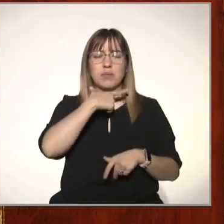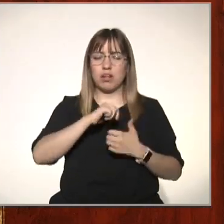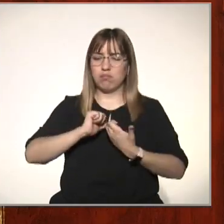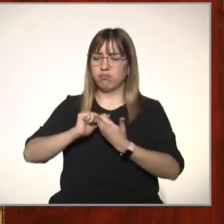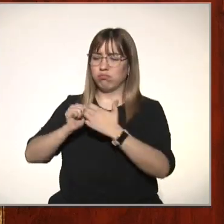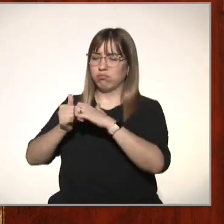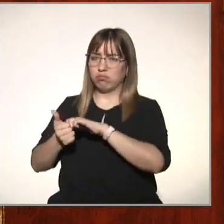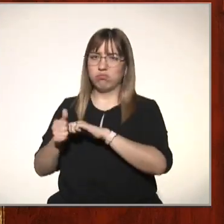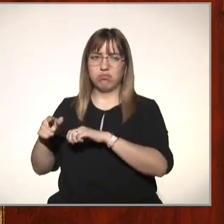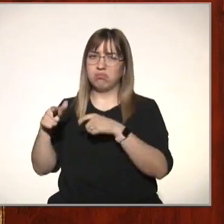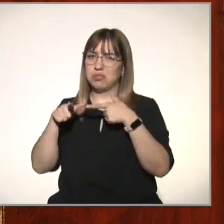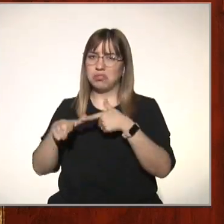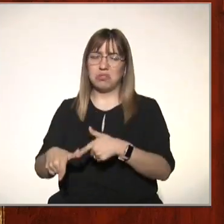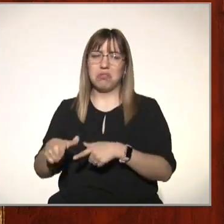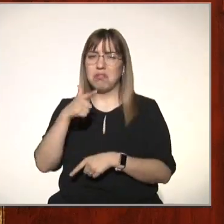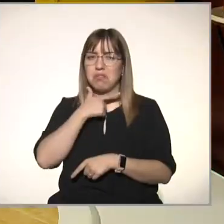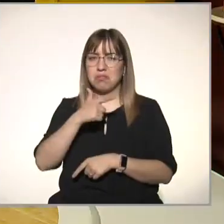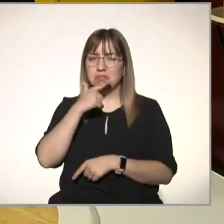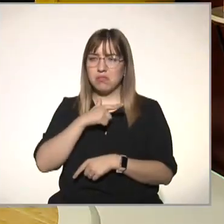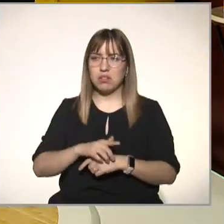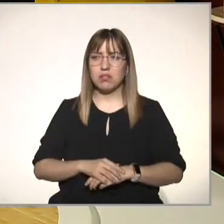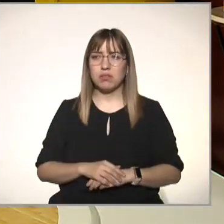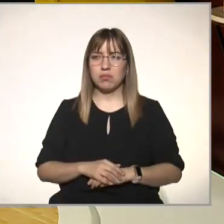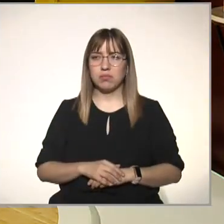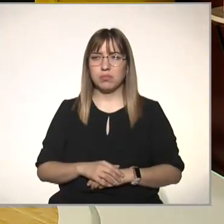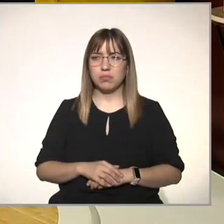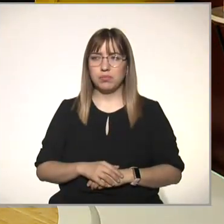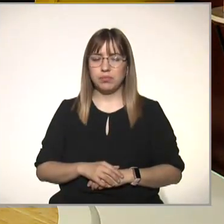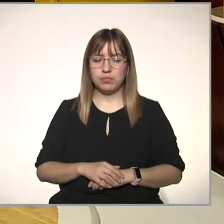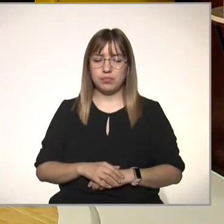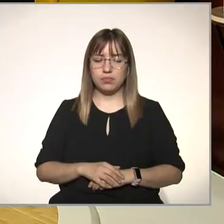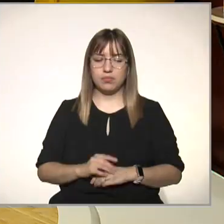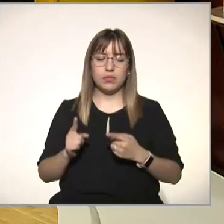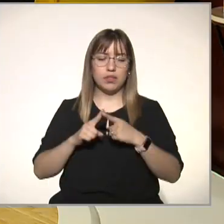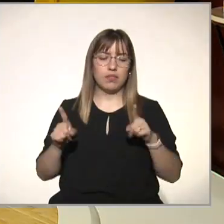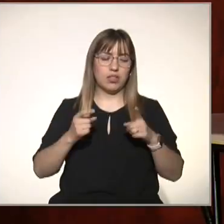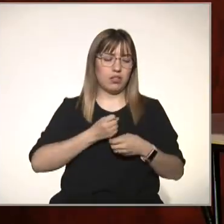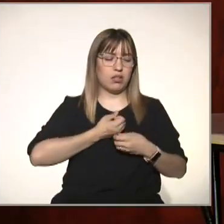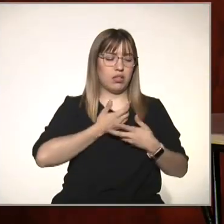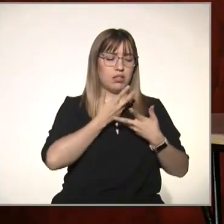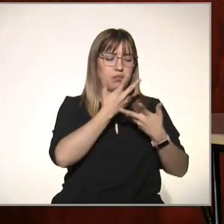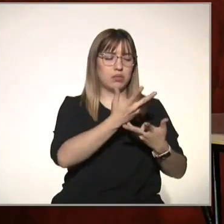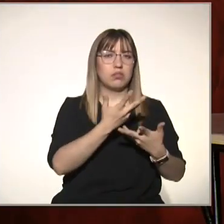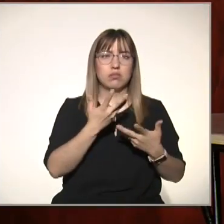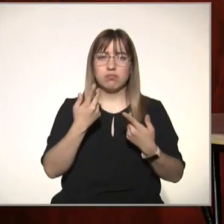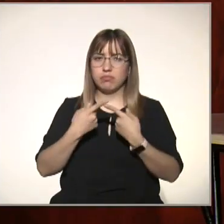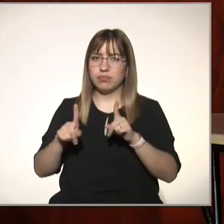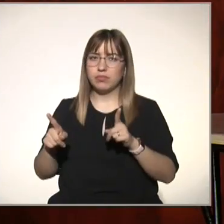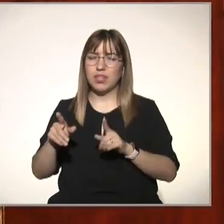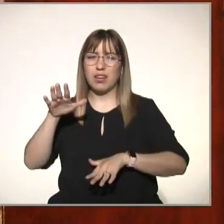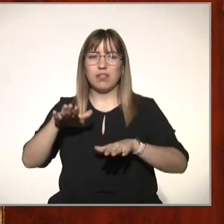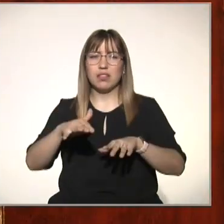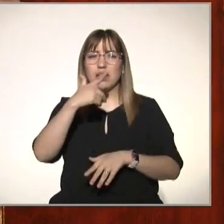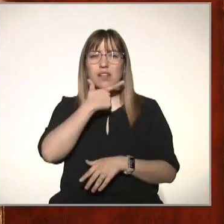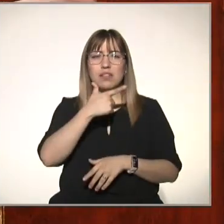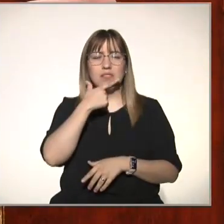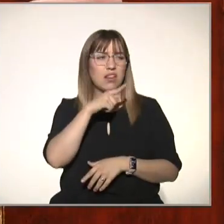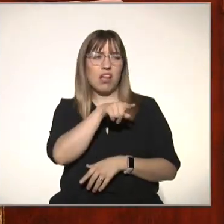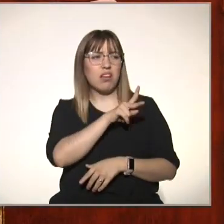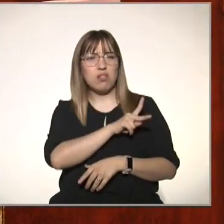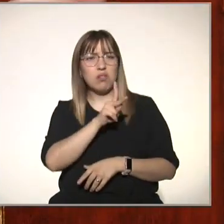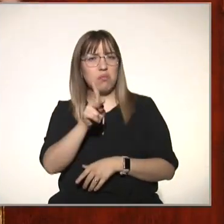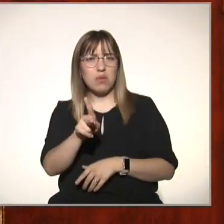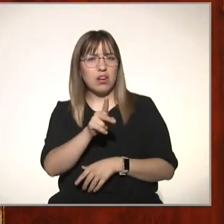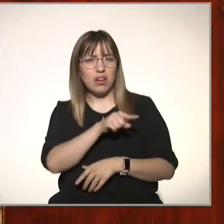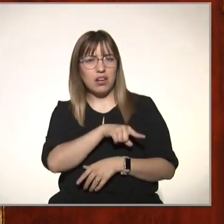género no te está hablando necesariamente de la sexualidad de una persona, como tampoco la expresión de género. Porque pasa mucho entre las lesbianas. Sos lesbiana, no pareces. ¿Por